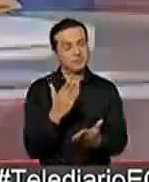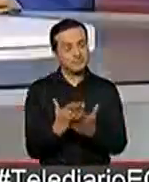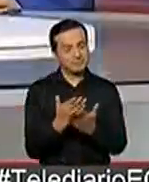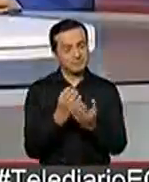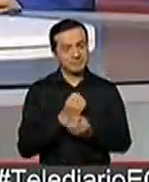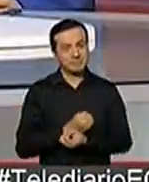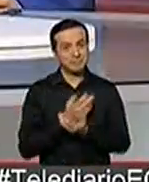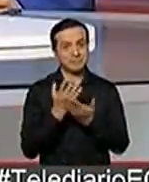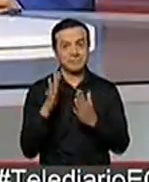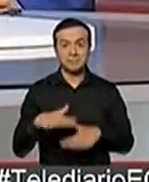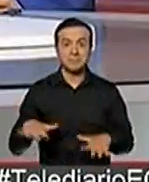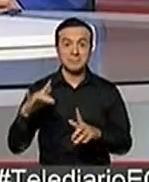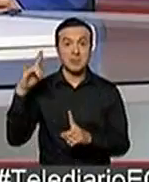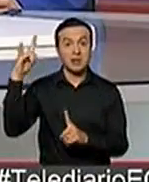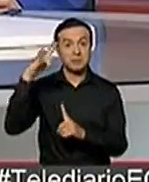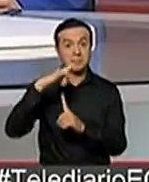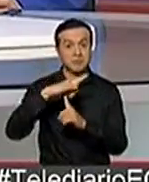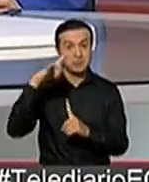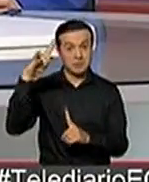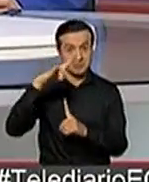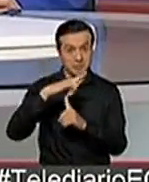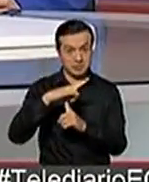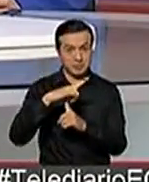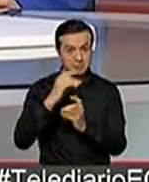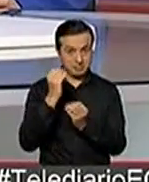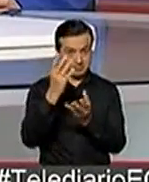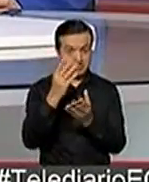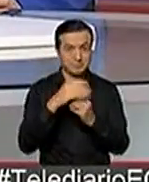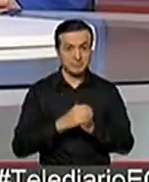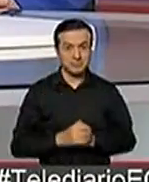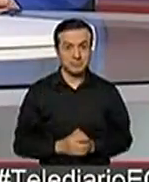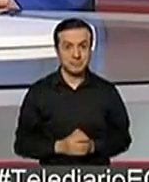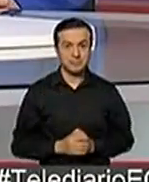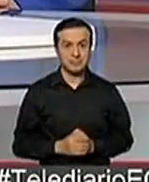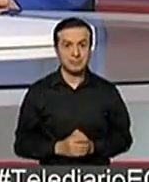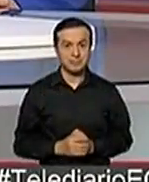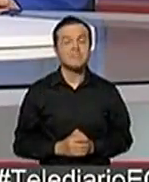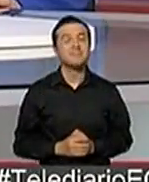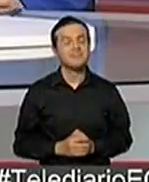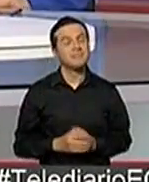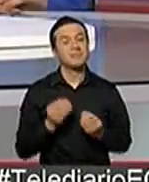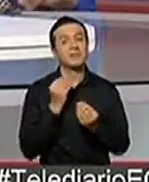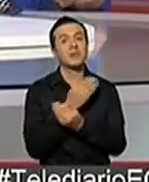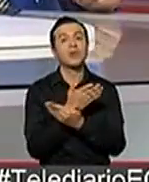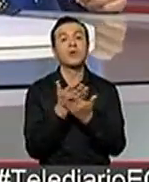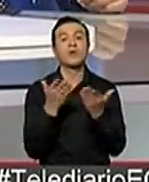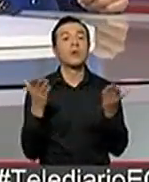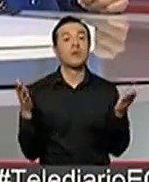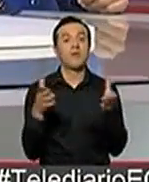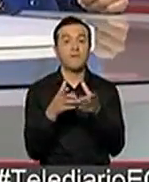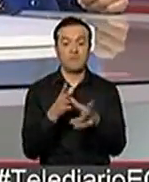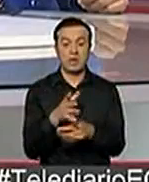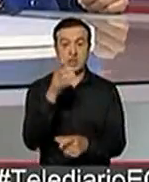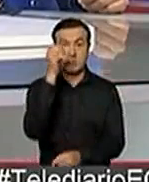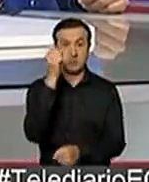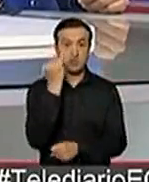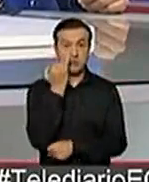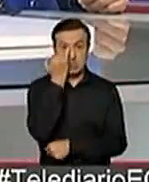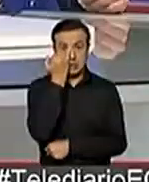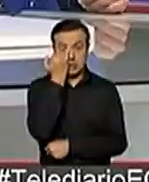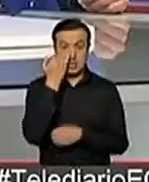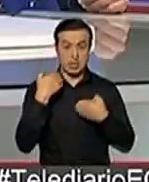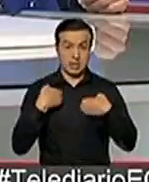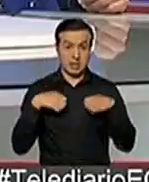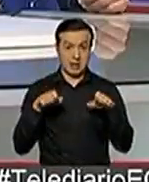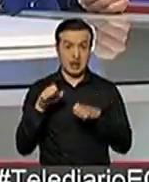reporte desde la base aérea en el norte de la capital. Y continuamos con más información, Sofía. Así es. Les contamos que la dirigencia de la Federación de Indígenas